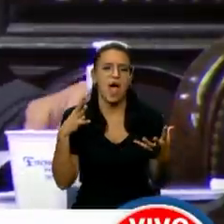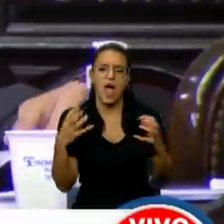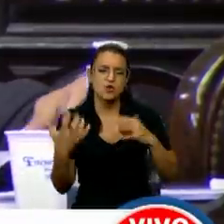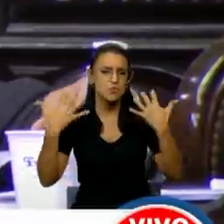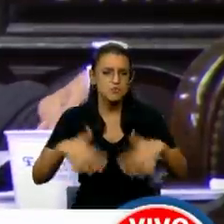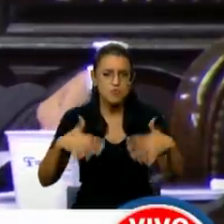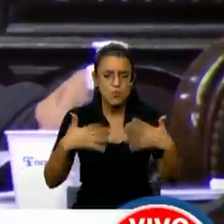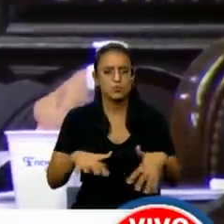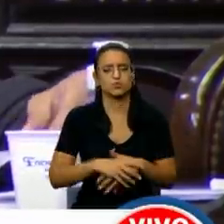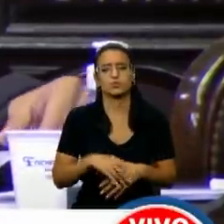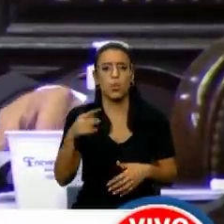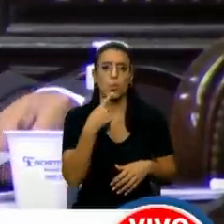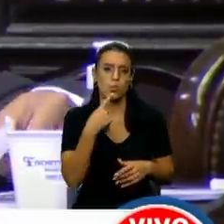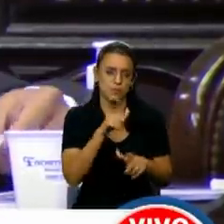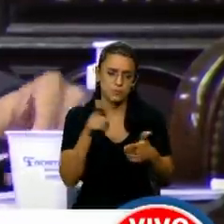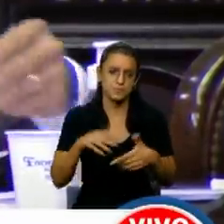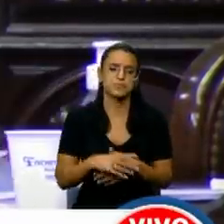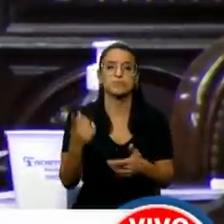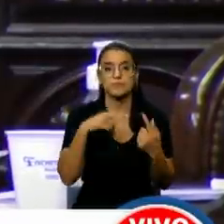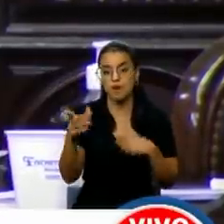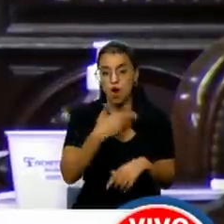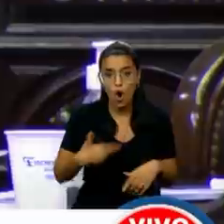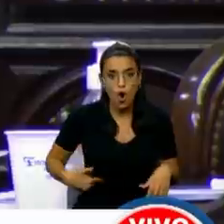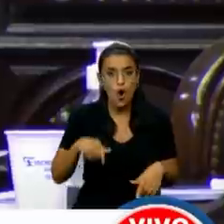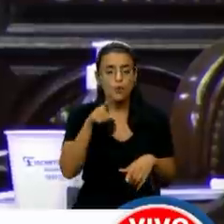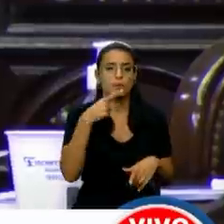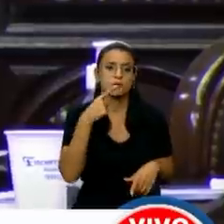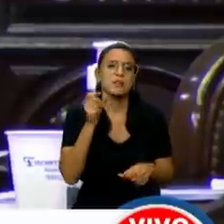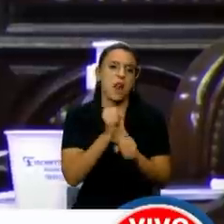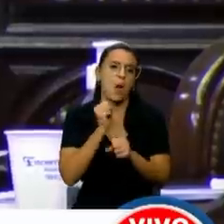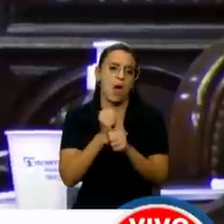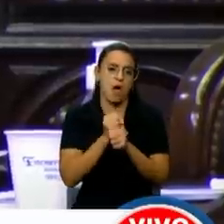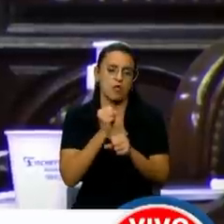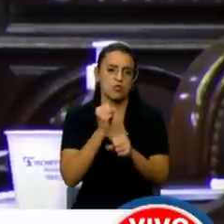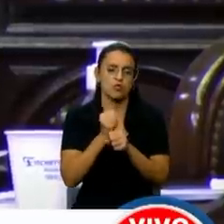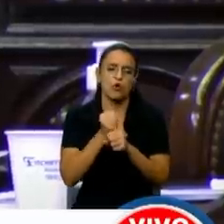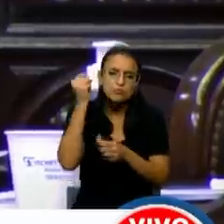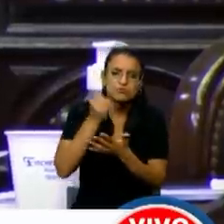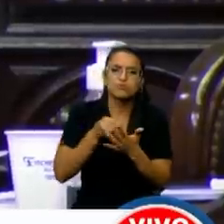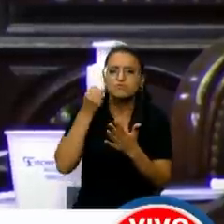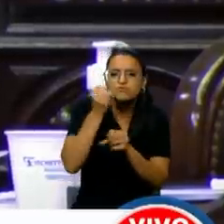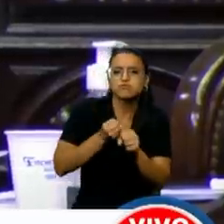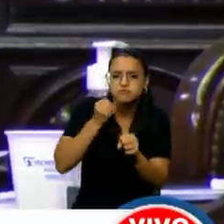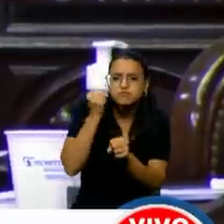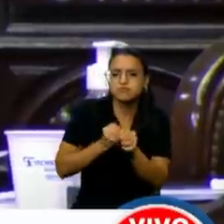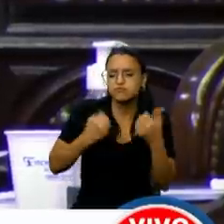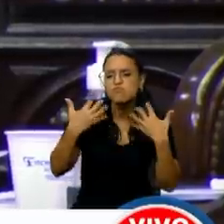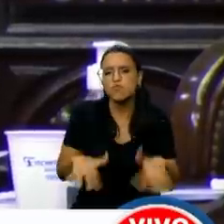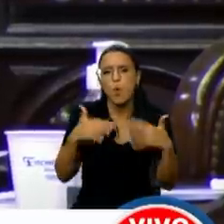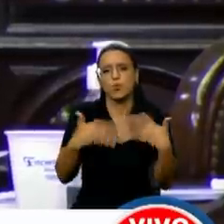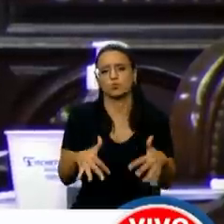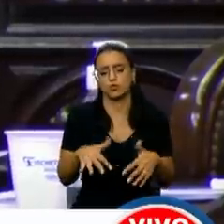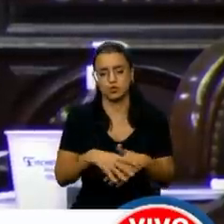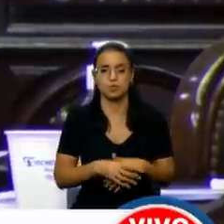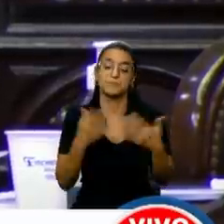tengo ninguna duda y que desde este gobierno se está trabajando incansablemente en ese